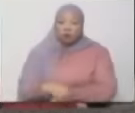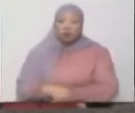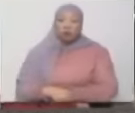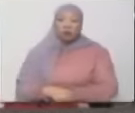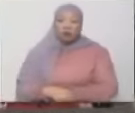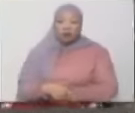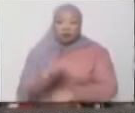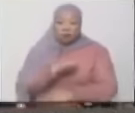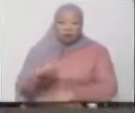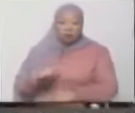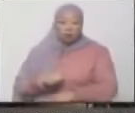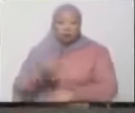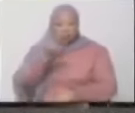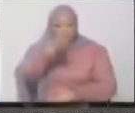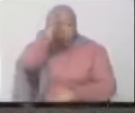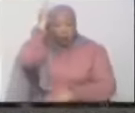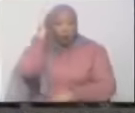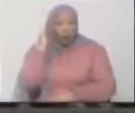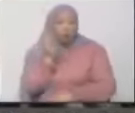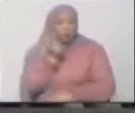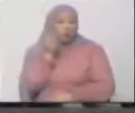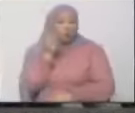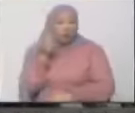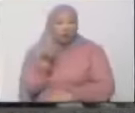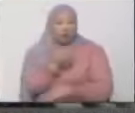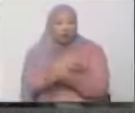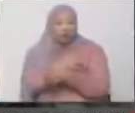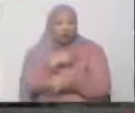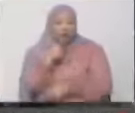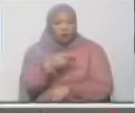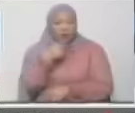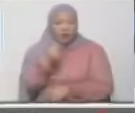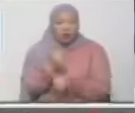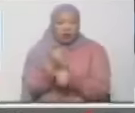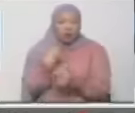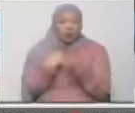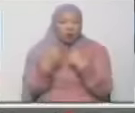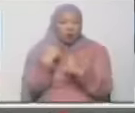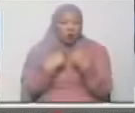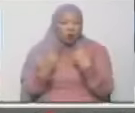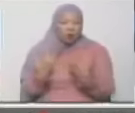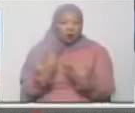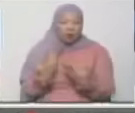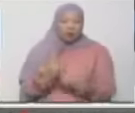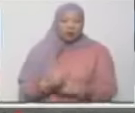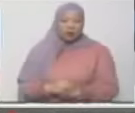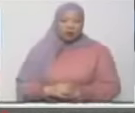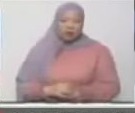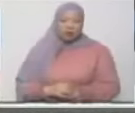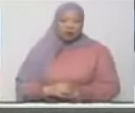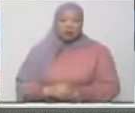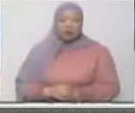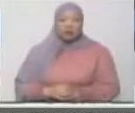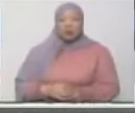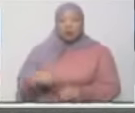Soy el gallo pinto del póker. Soy el gallo pinto también del